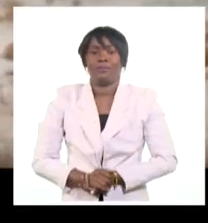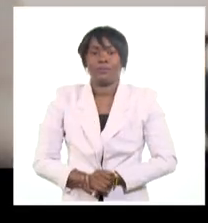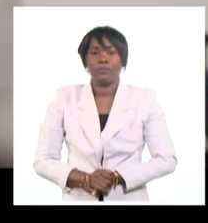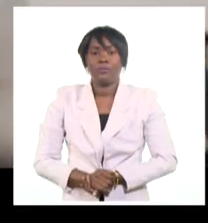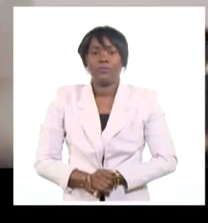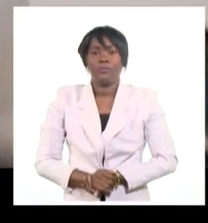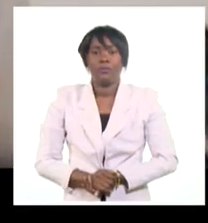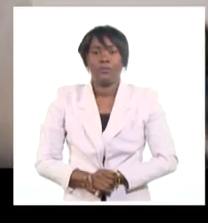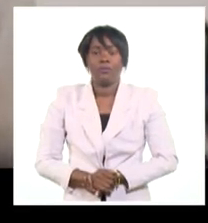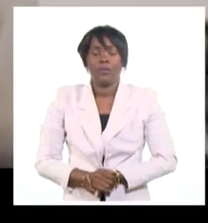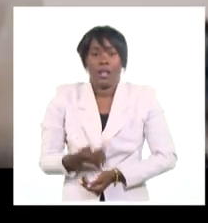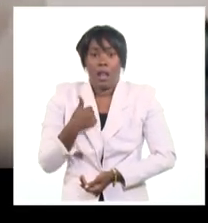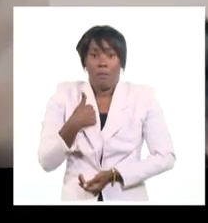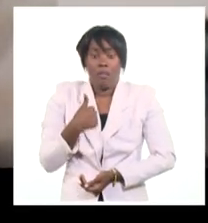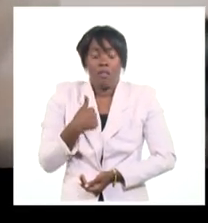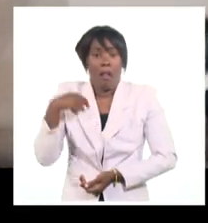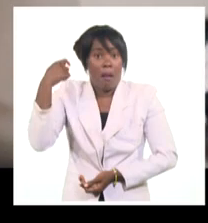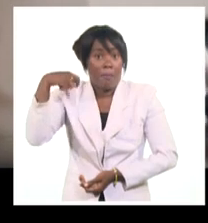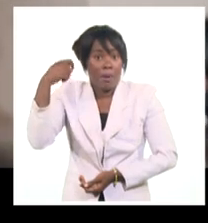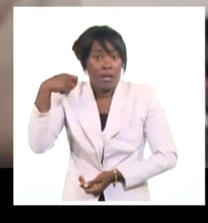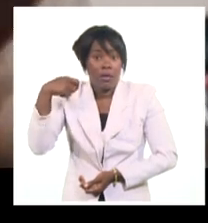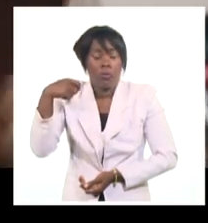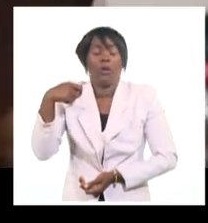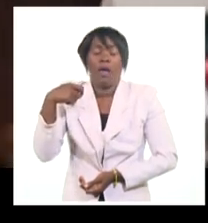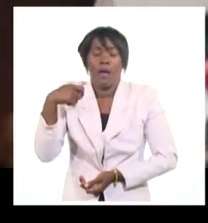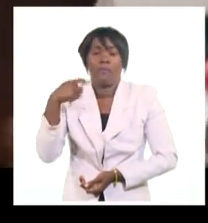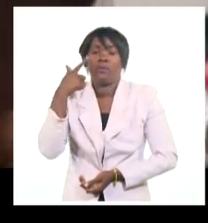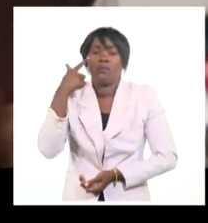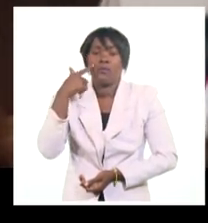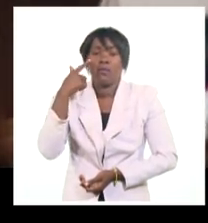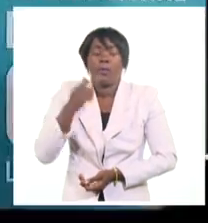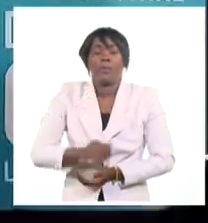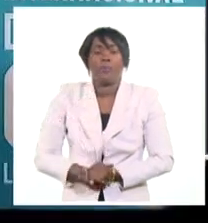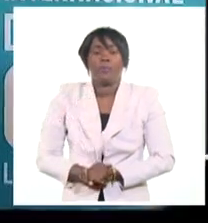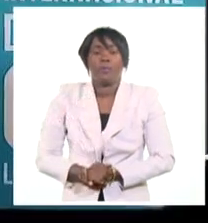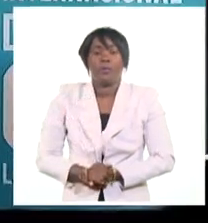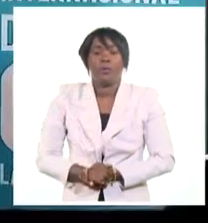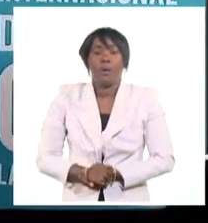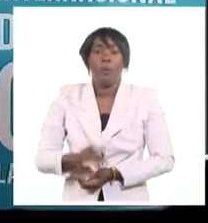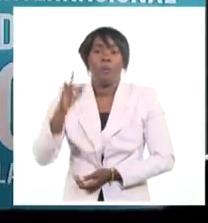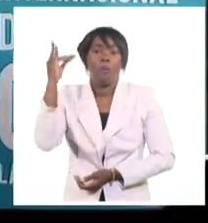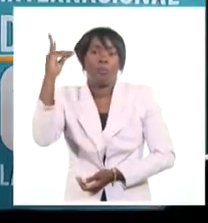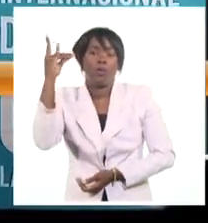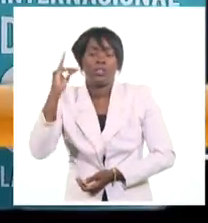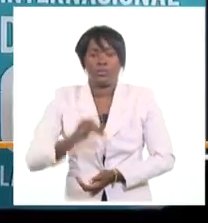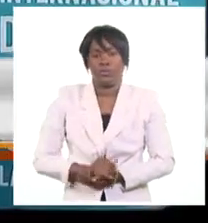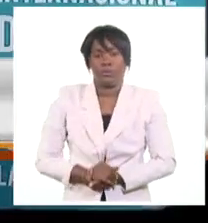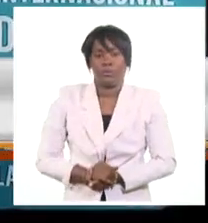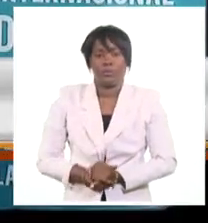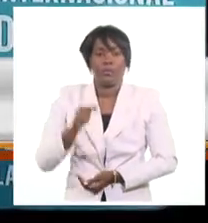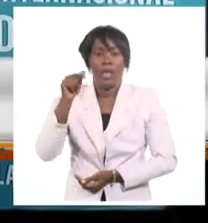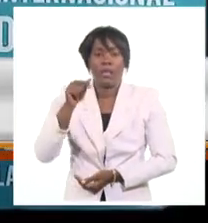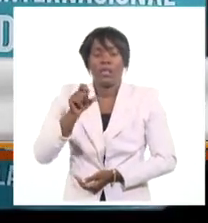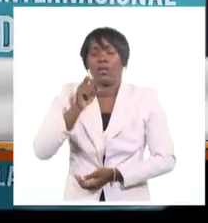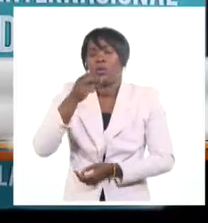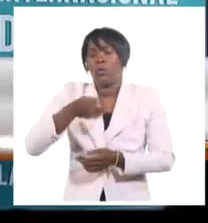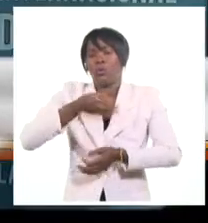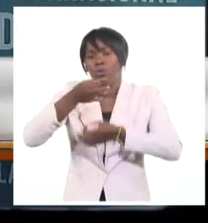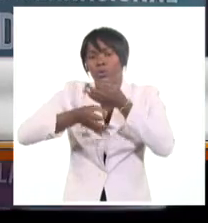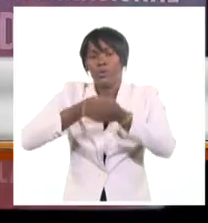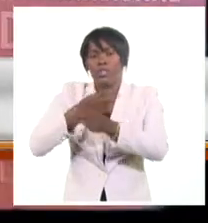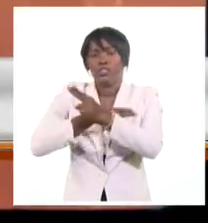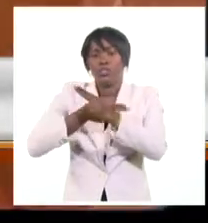mi ópera prima Es una película ambientada en el suroeste boliviano y cuenta la historia de virginio y sisa una pareja